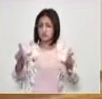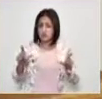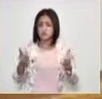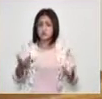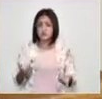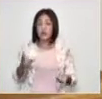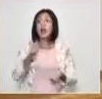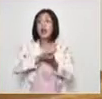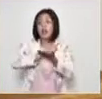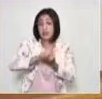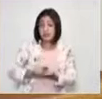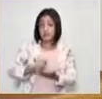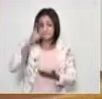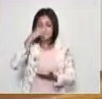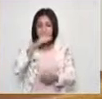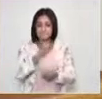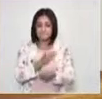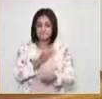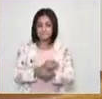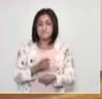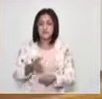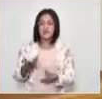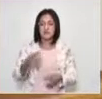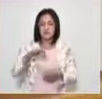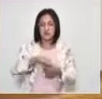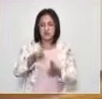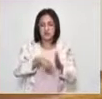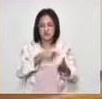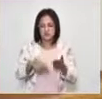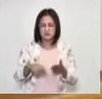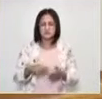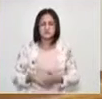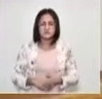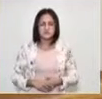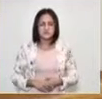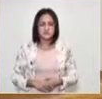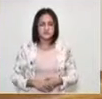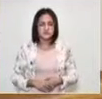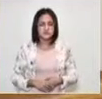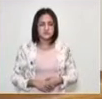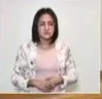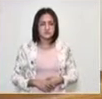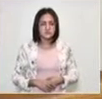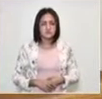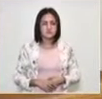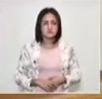que ha hecho sobre la revocación de mandato. Nada más.